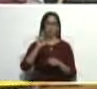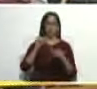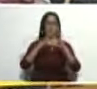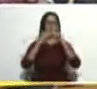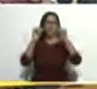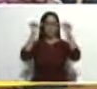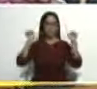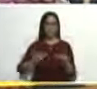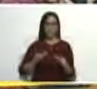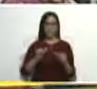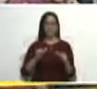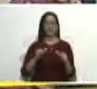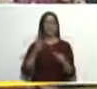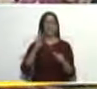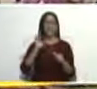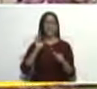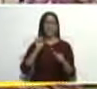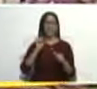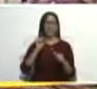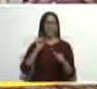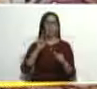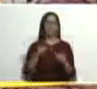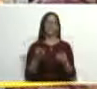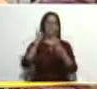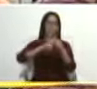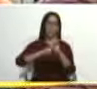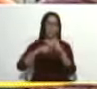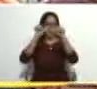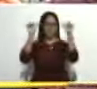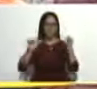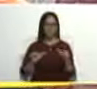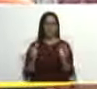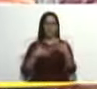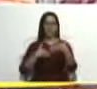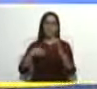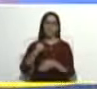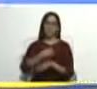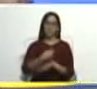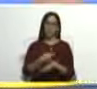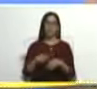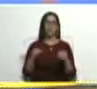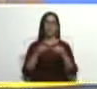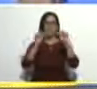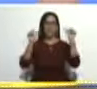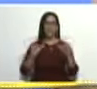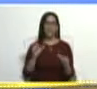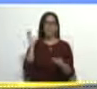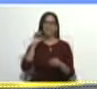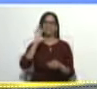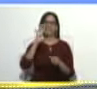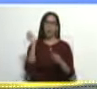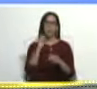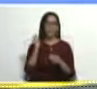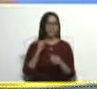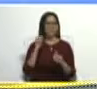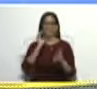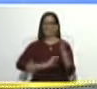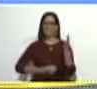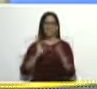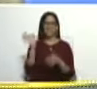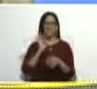Venetur se va a incorporar a este circuito y son paquetes financiados directamente por el sistema Patria, 5 meses, sin intereses, es decir,